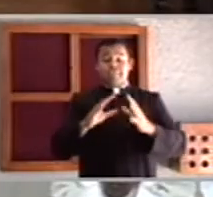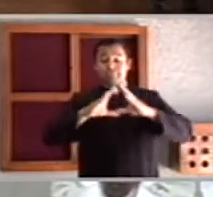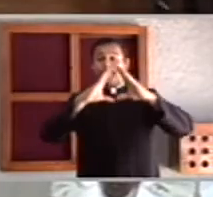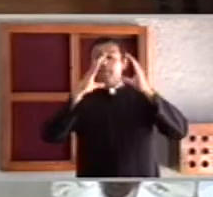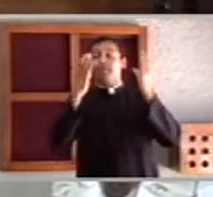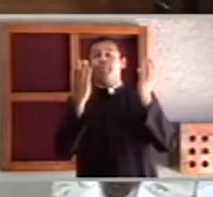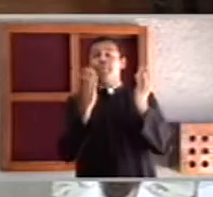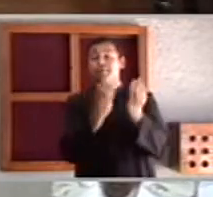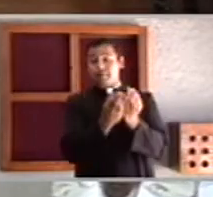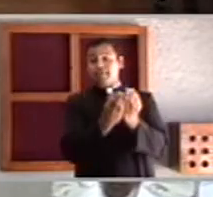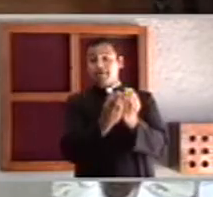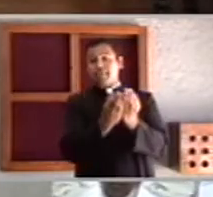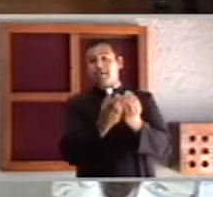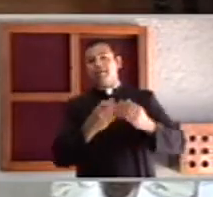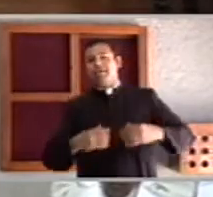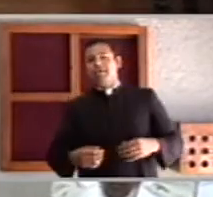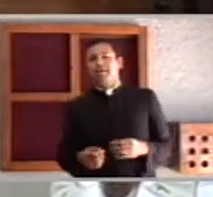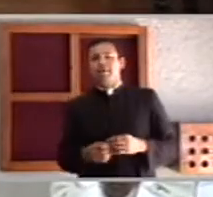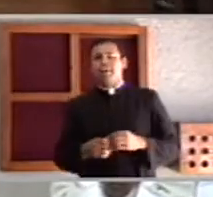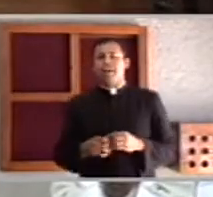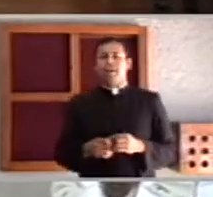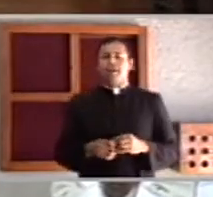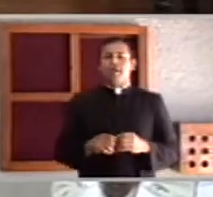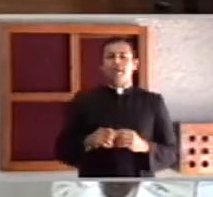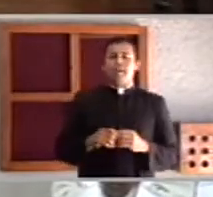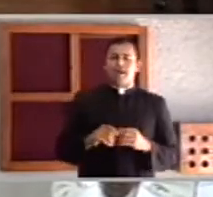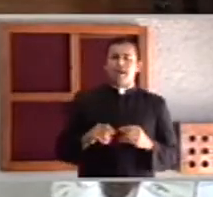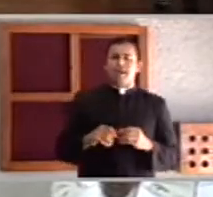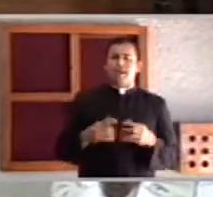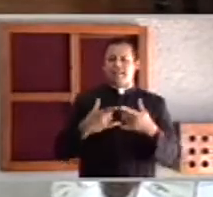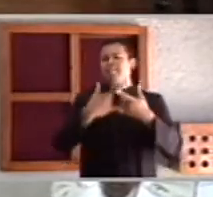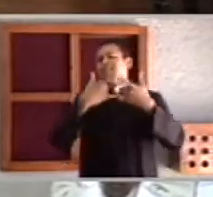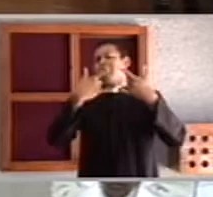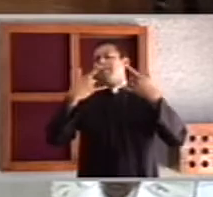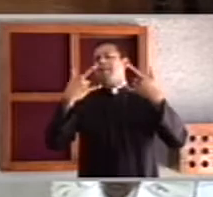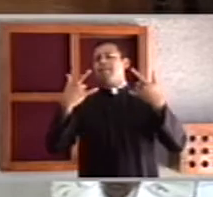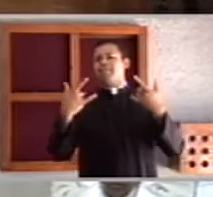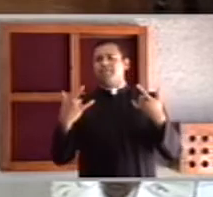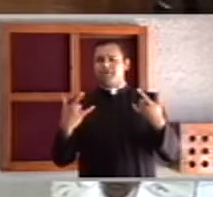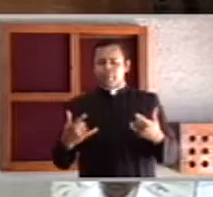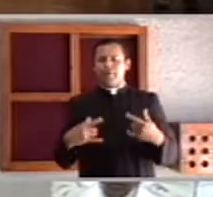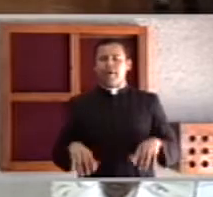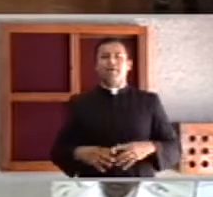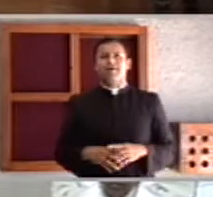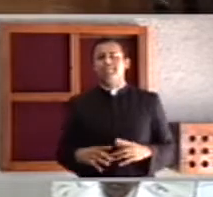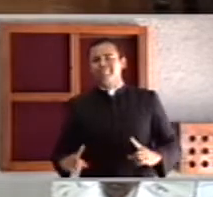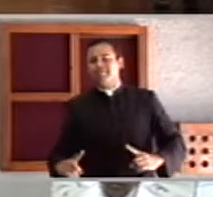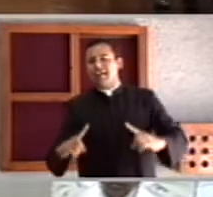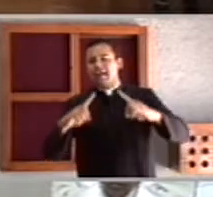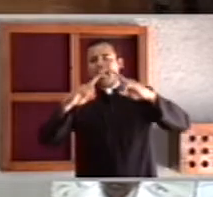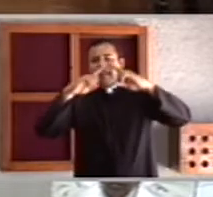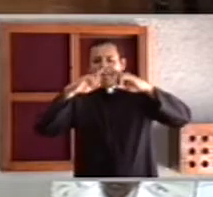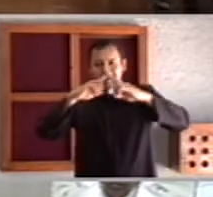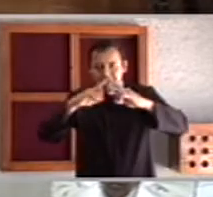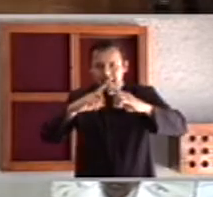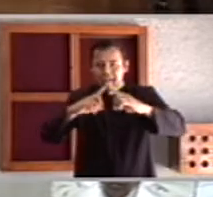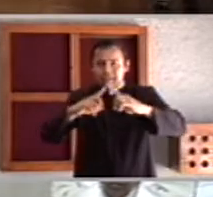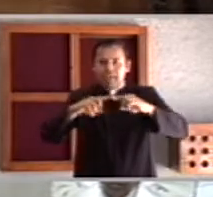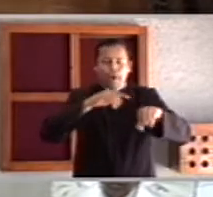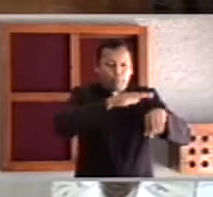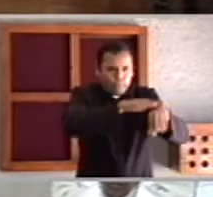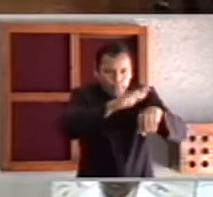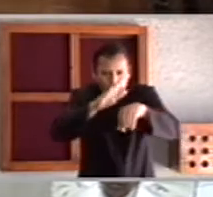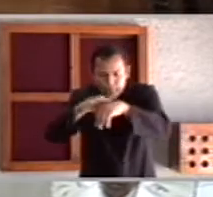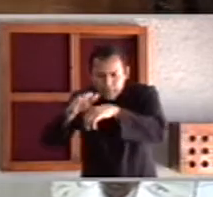Si en todos los momentos de la historia la Iglesia ha tenido que anunciar la alegría del